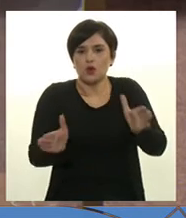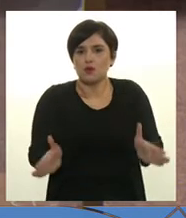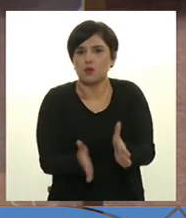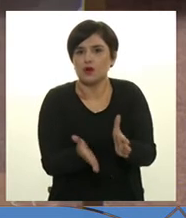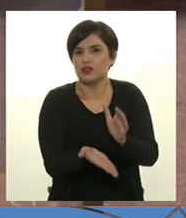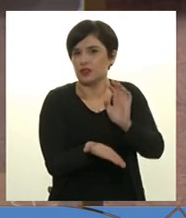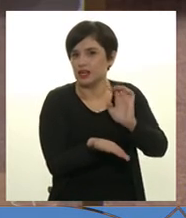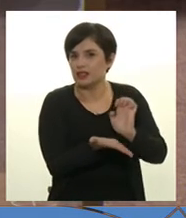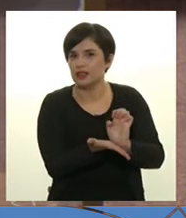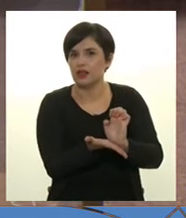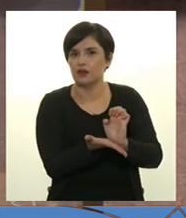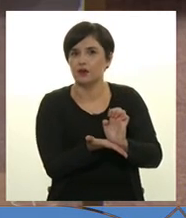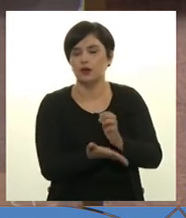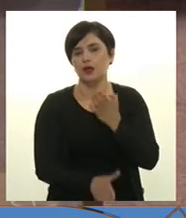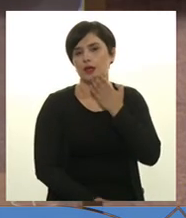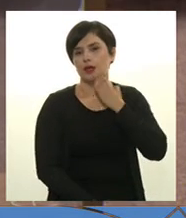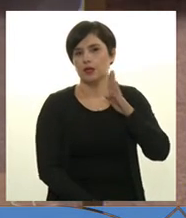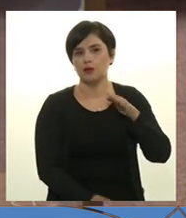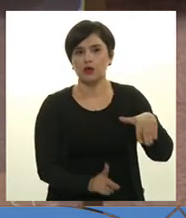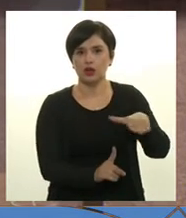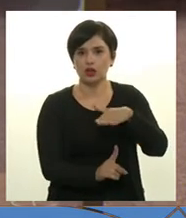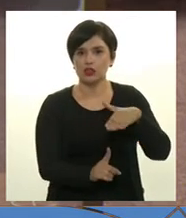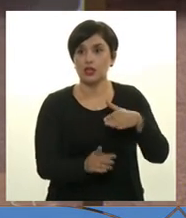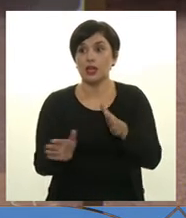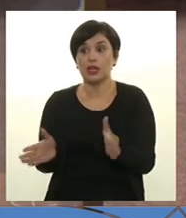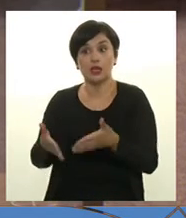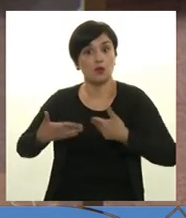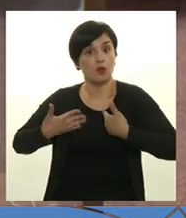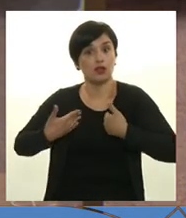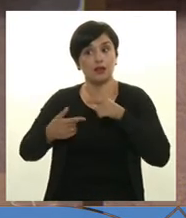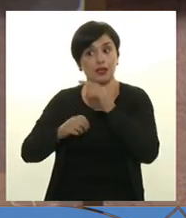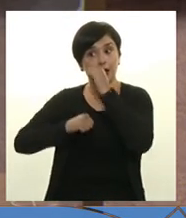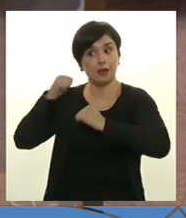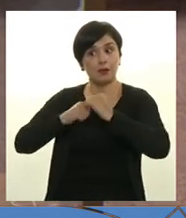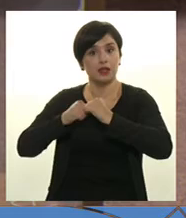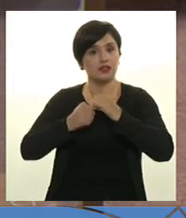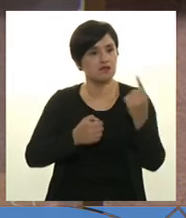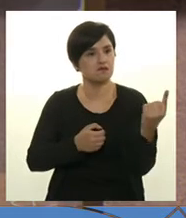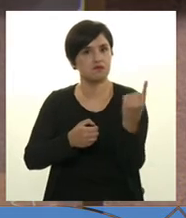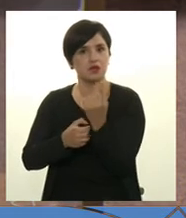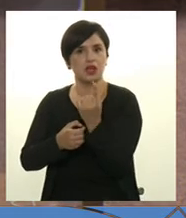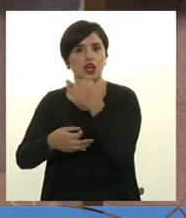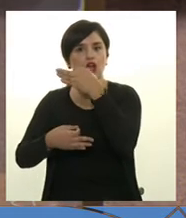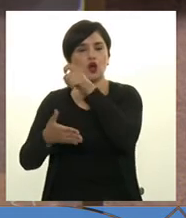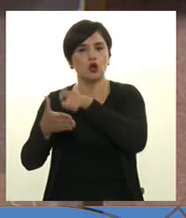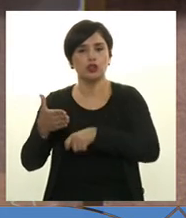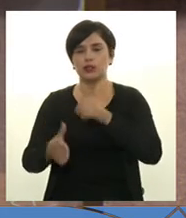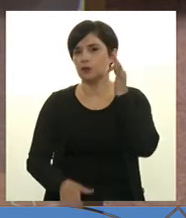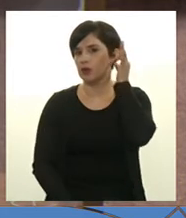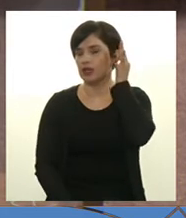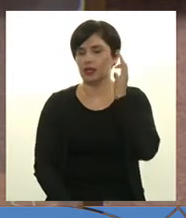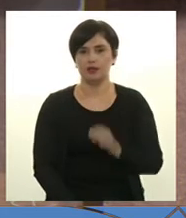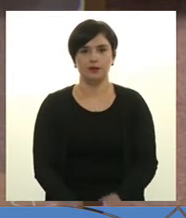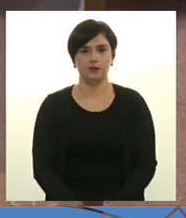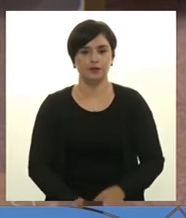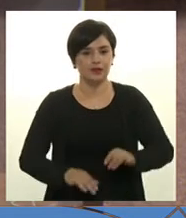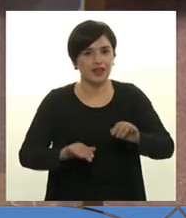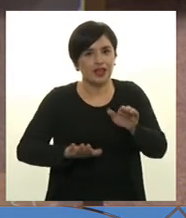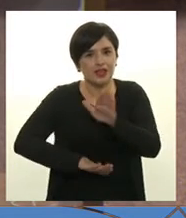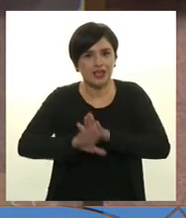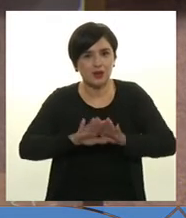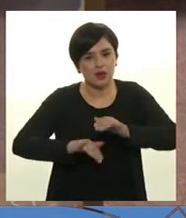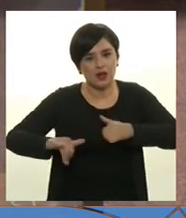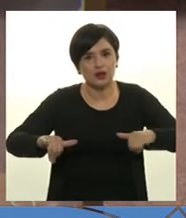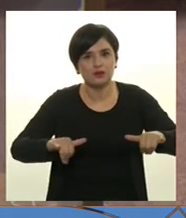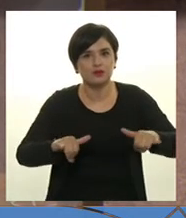sus condiciones e incentiva a las empresas a contratar las reitero que la sala cuna sea universal que haya beneficios